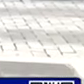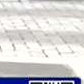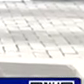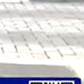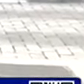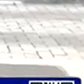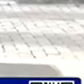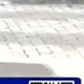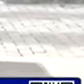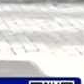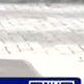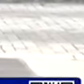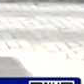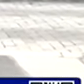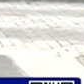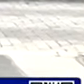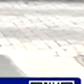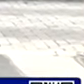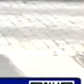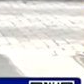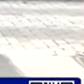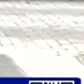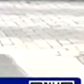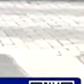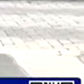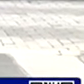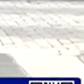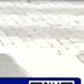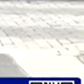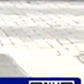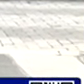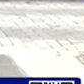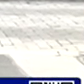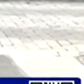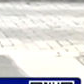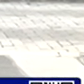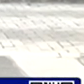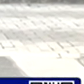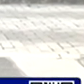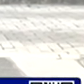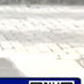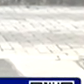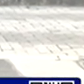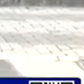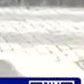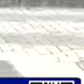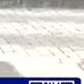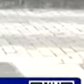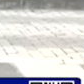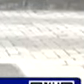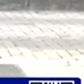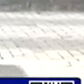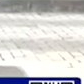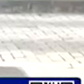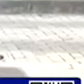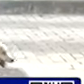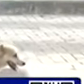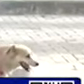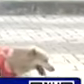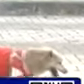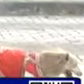Muchas gracias. Muchas gracias. Estoy en contra de la venta de animales